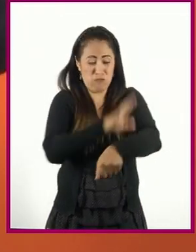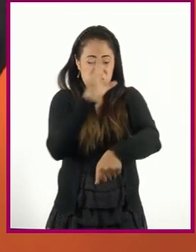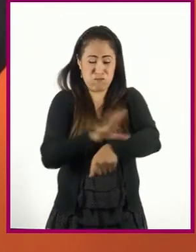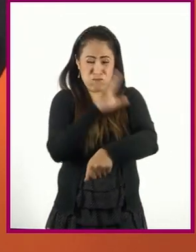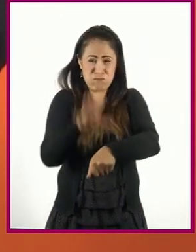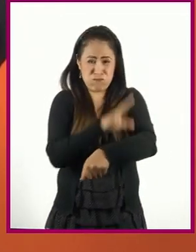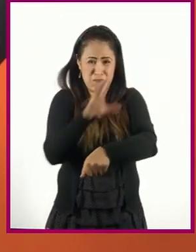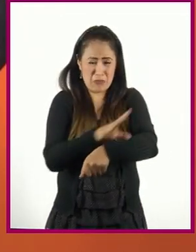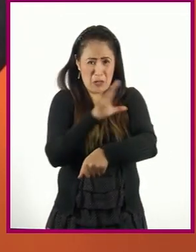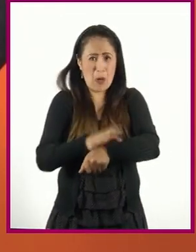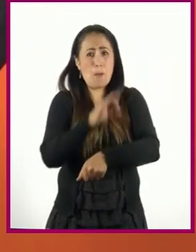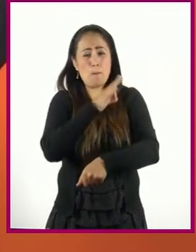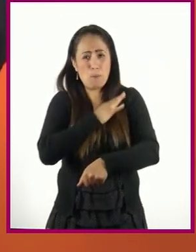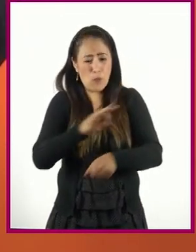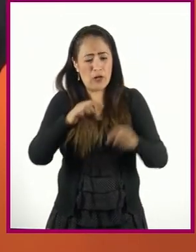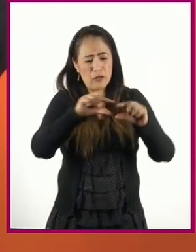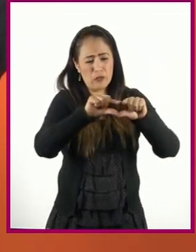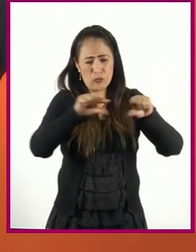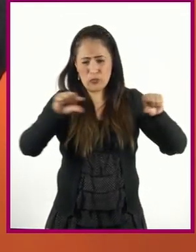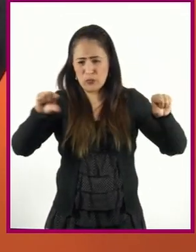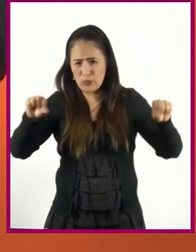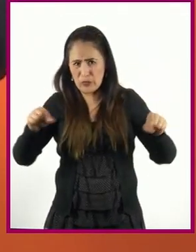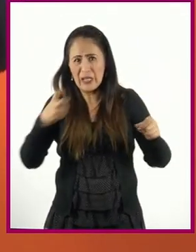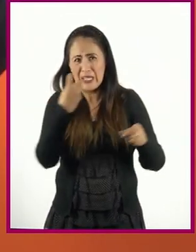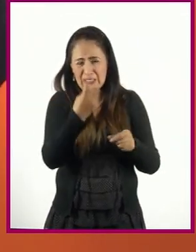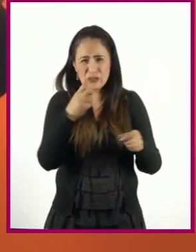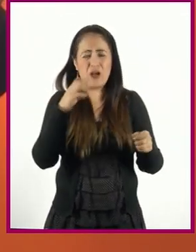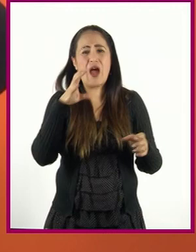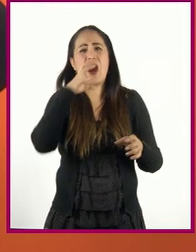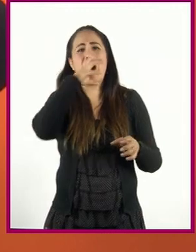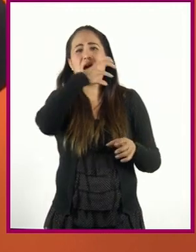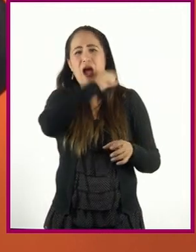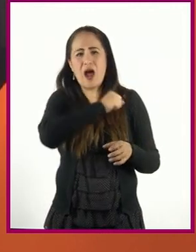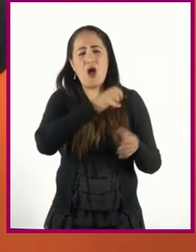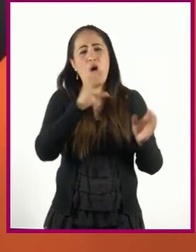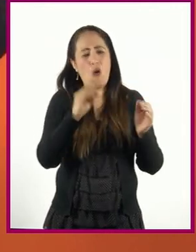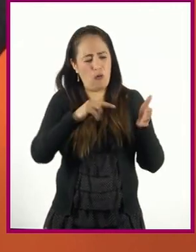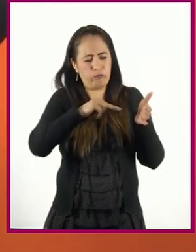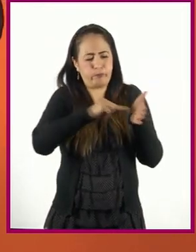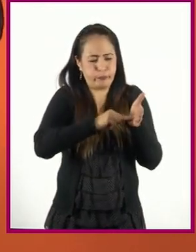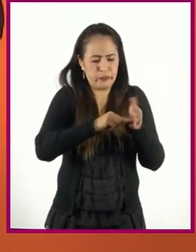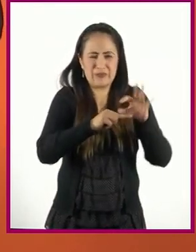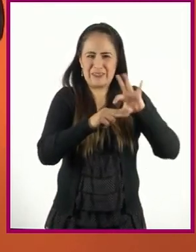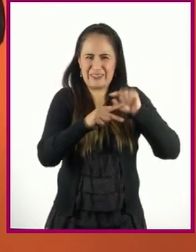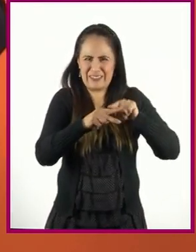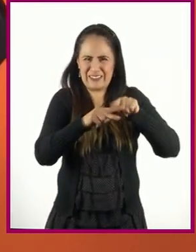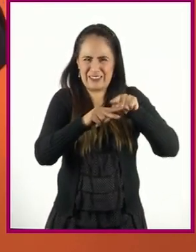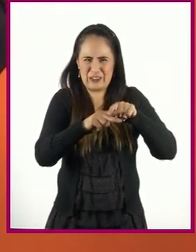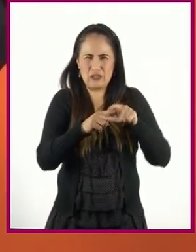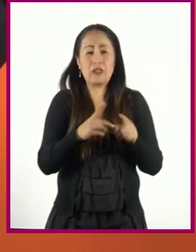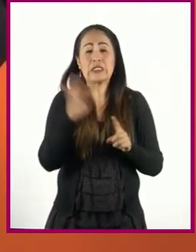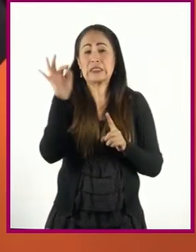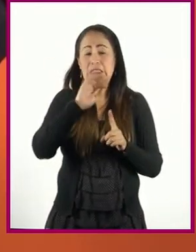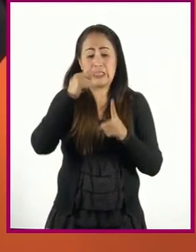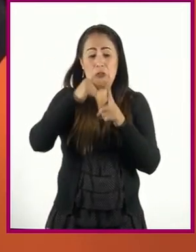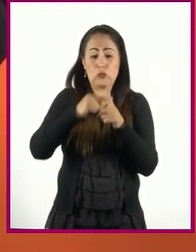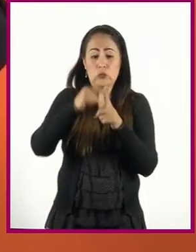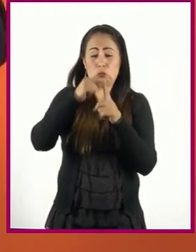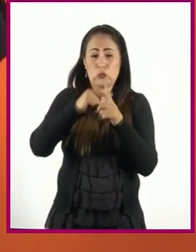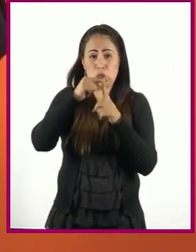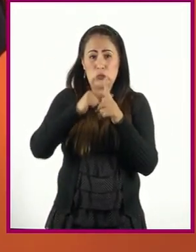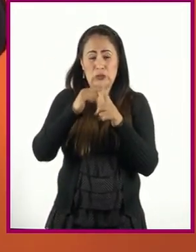puede calentar el cableado de la instalación o los fusibles. Si la temperatura que alcance es muy